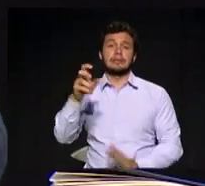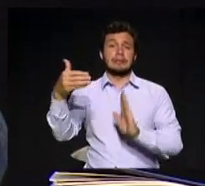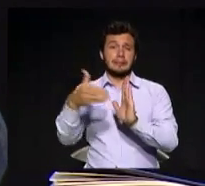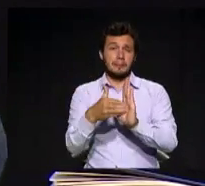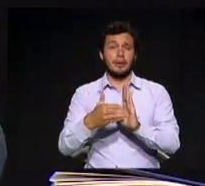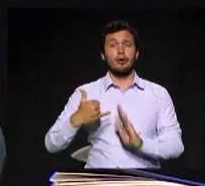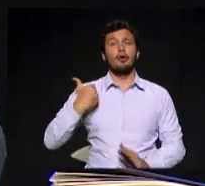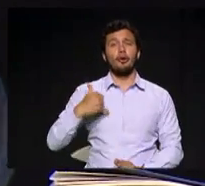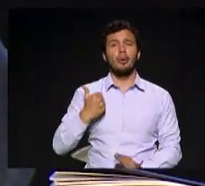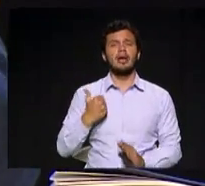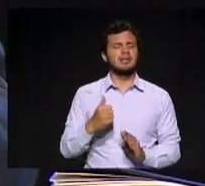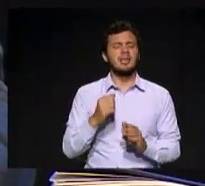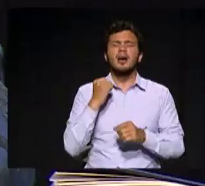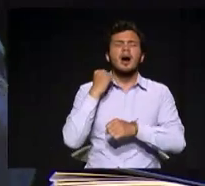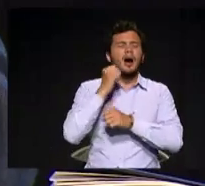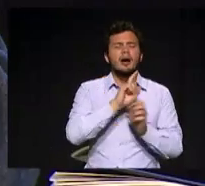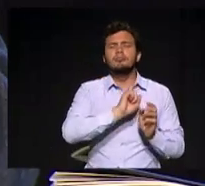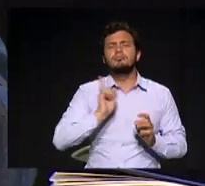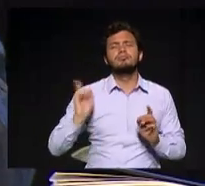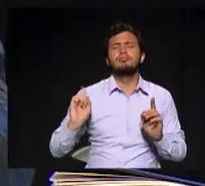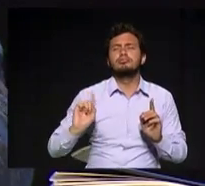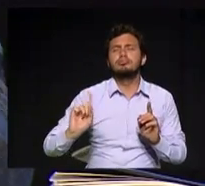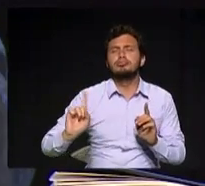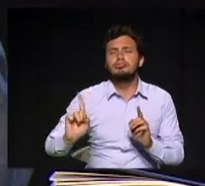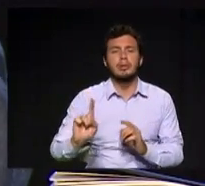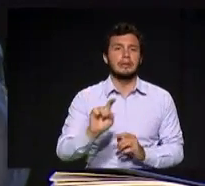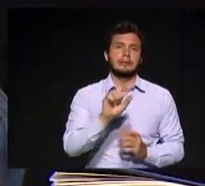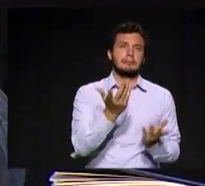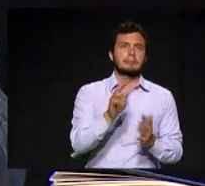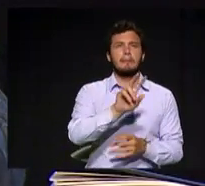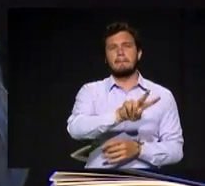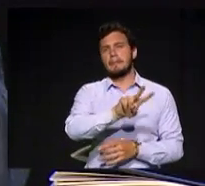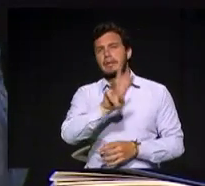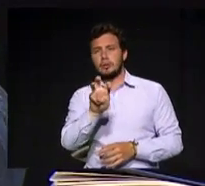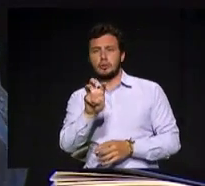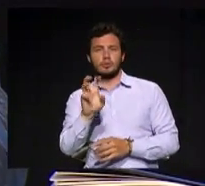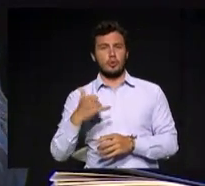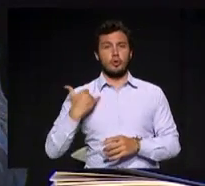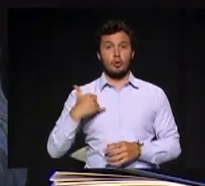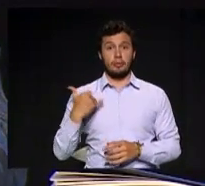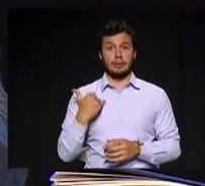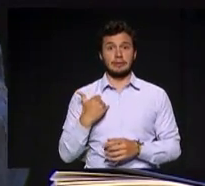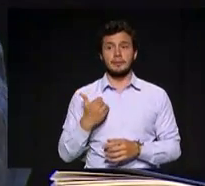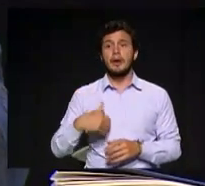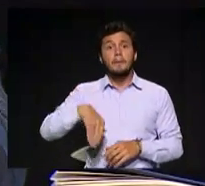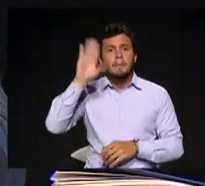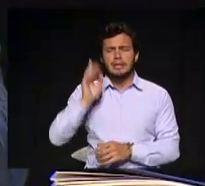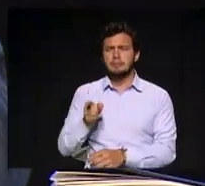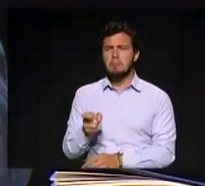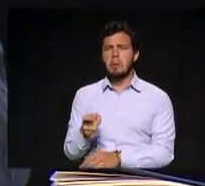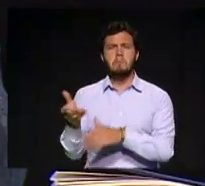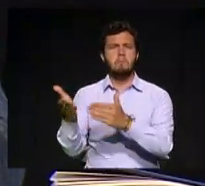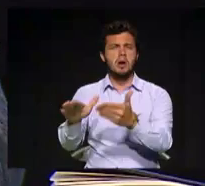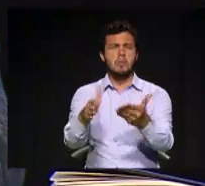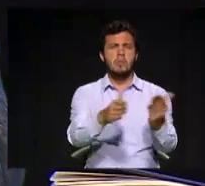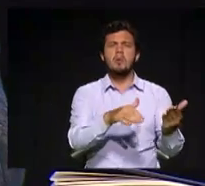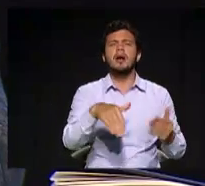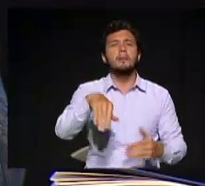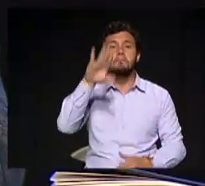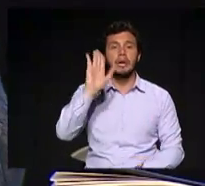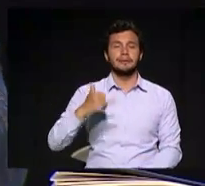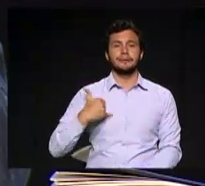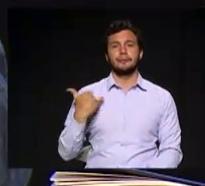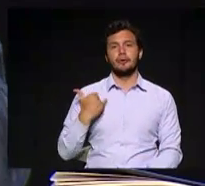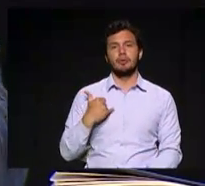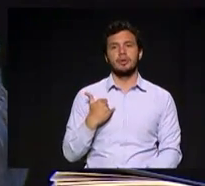cada año nuestro hace 40 años la mitad de los homicidios son los jóvenes eso porque pasa tristemente por la falta de oportunidades